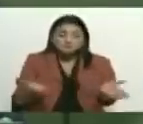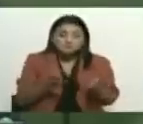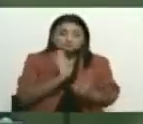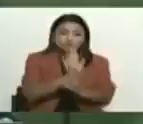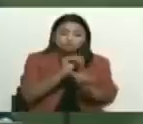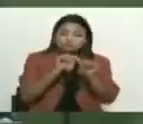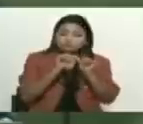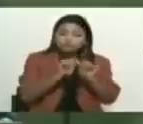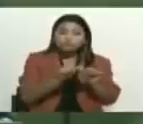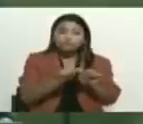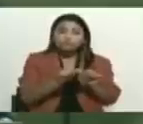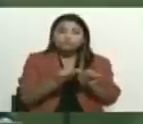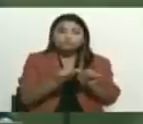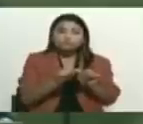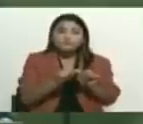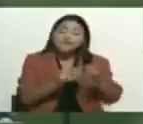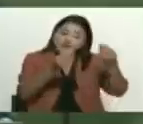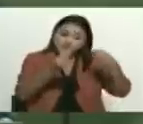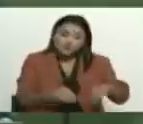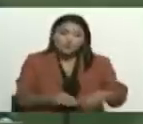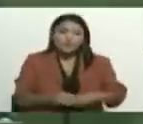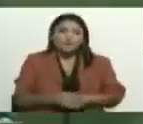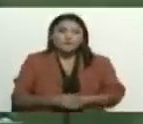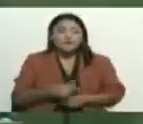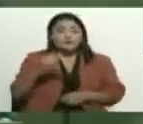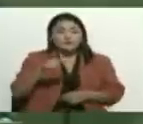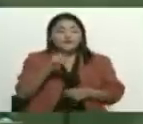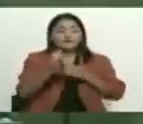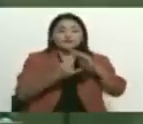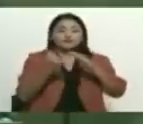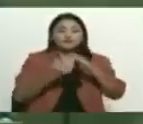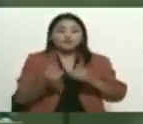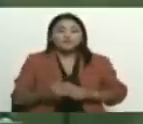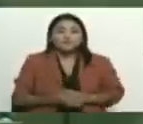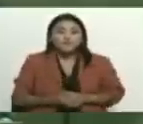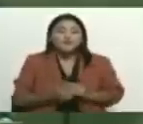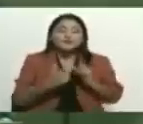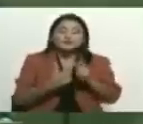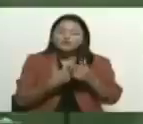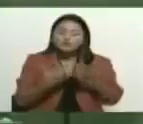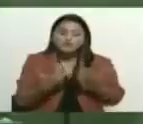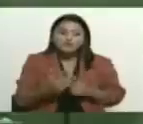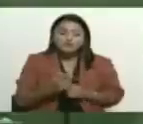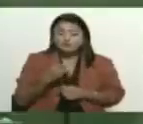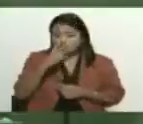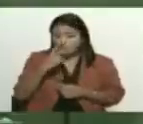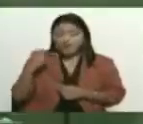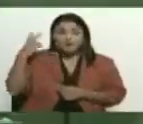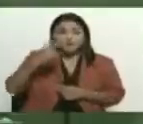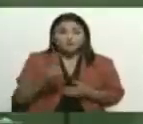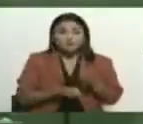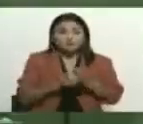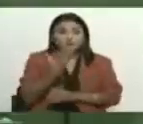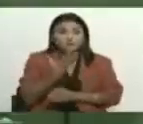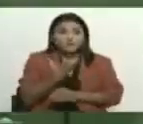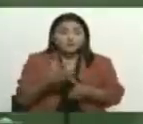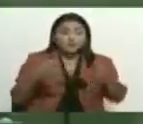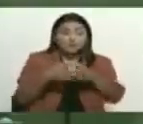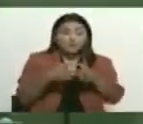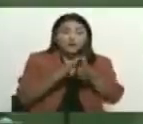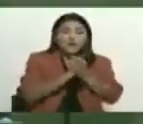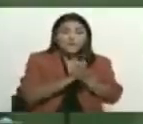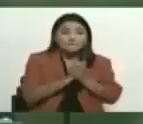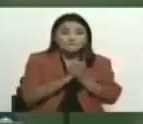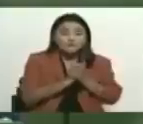y fortalecer el tratado fundacional de nuestra organización. Es así como hace 2 años surge el Grupo de Amigos en Defensa